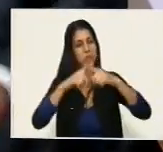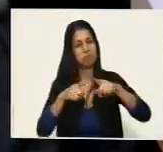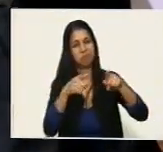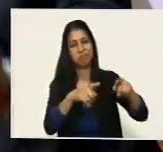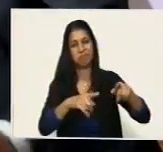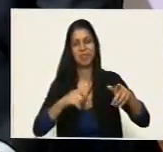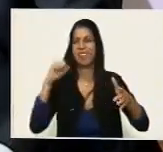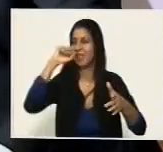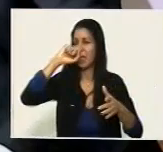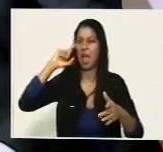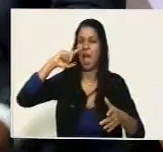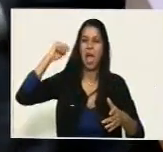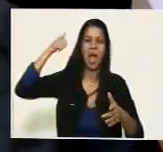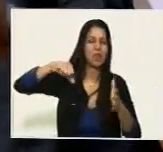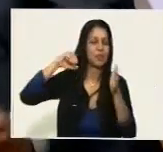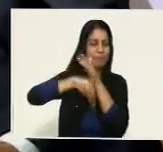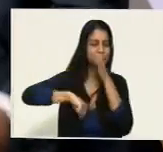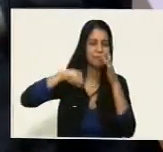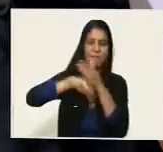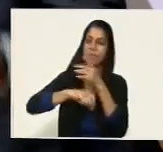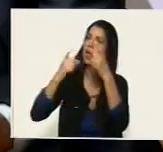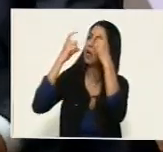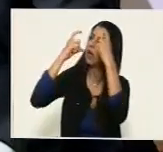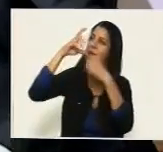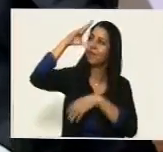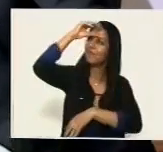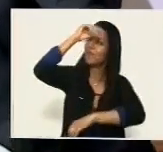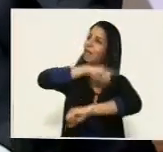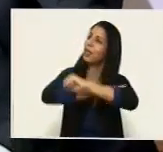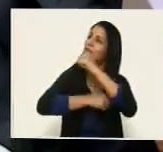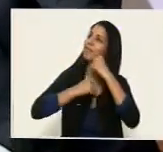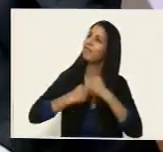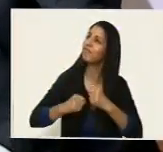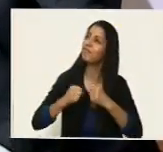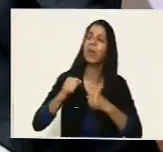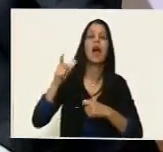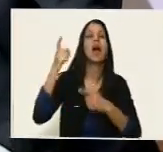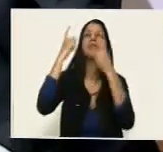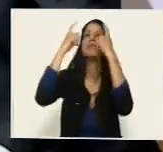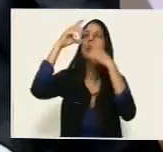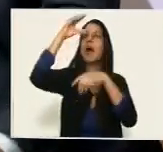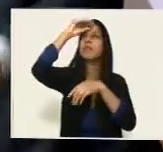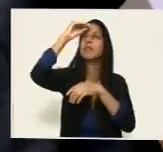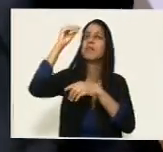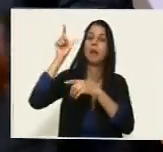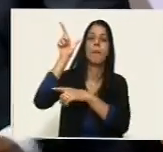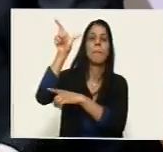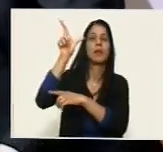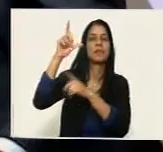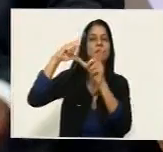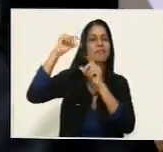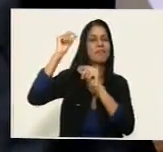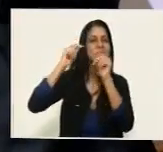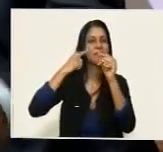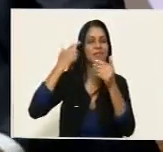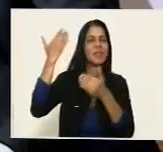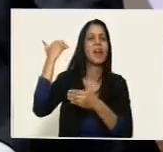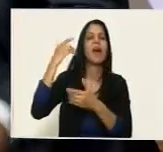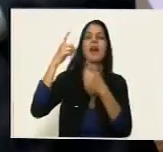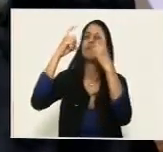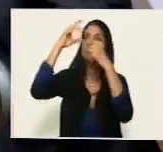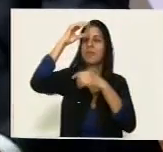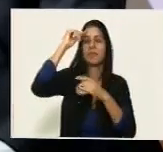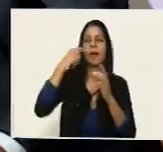de toda una vida, formado, forjado en el Partido Comunista de Venezuela, y que ha probado que es un